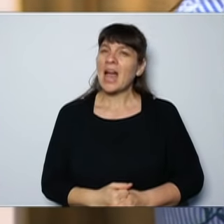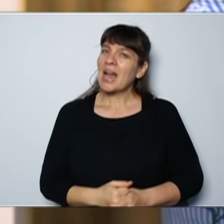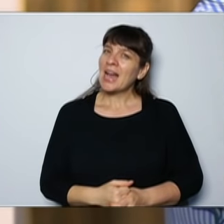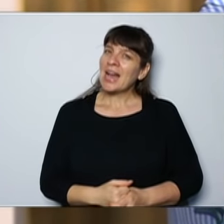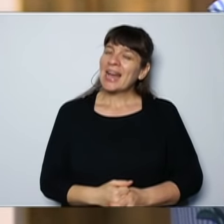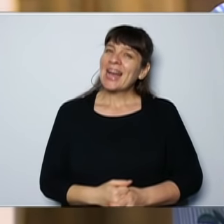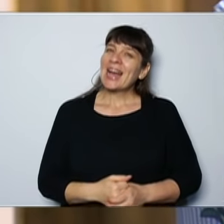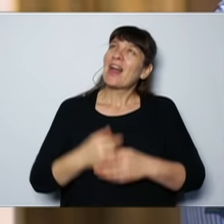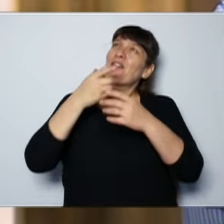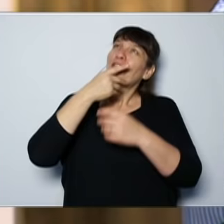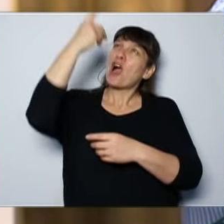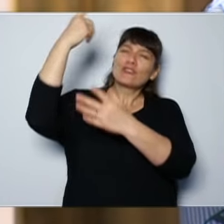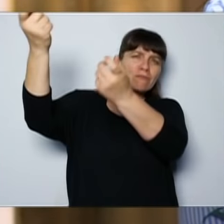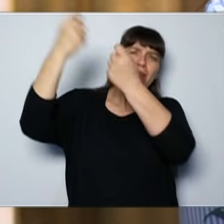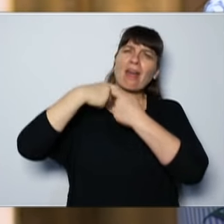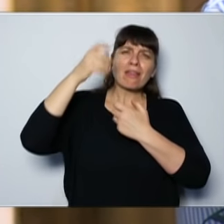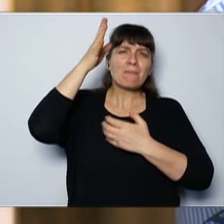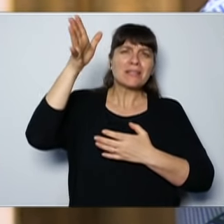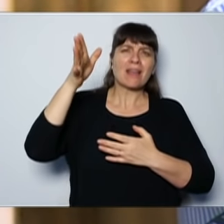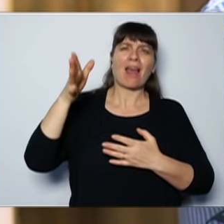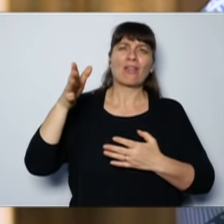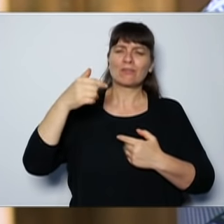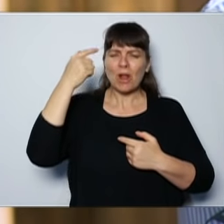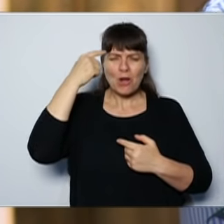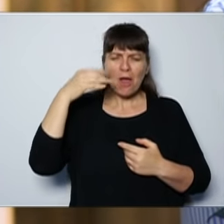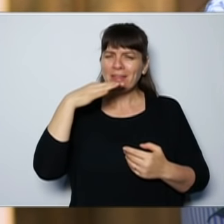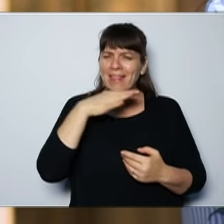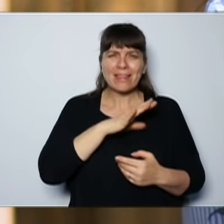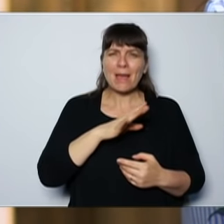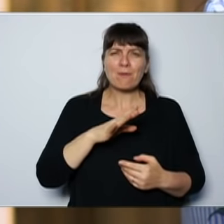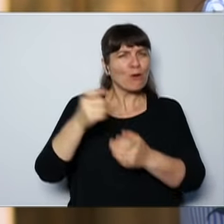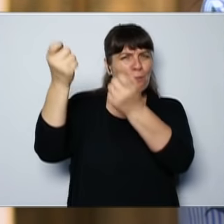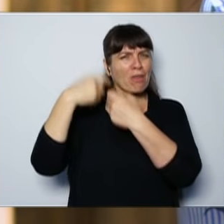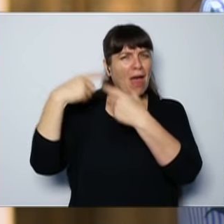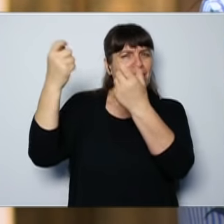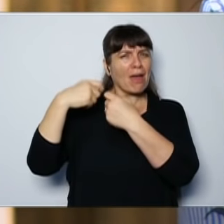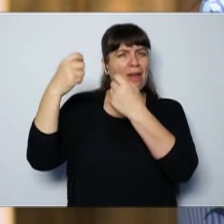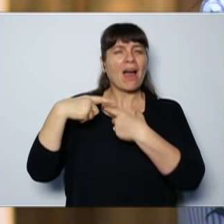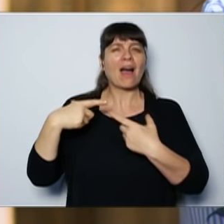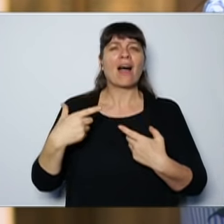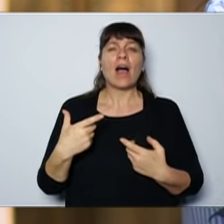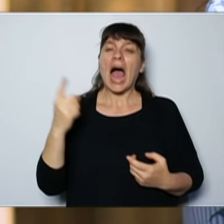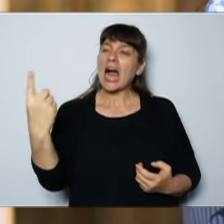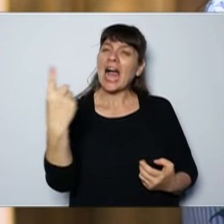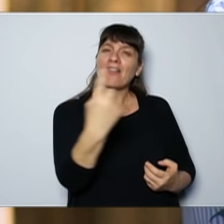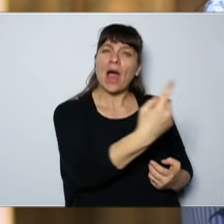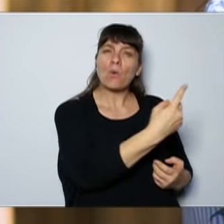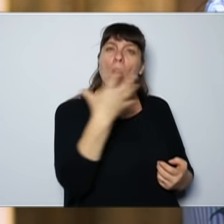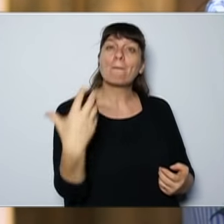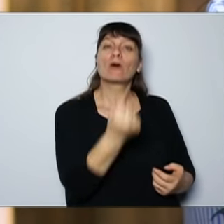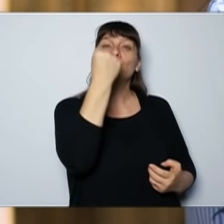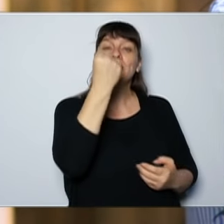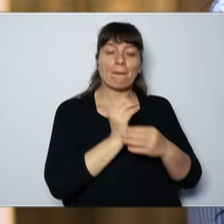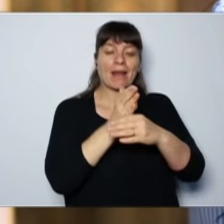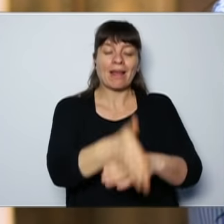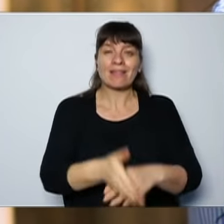La generosidad de Dios sobrepasa nuestro razonamiento humano. Da a todos una oportunidad para entrar